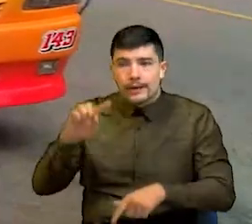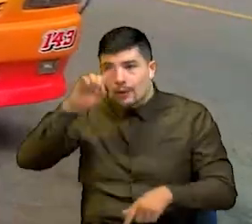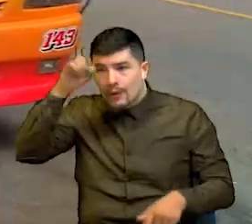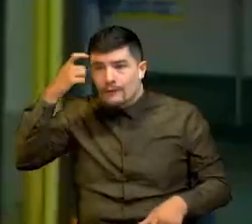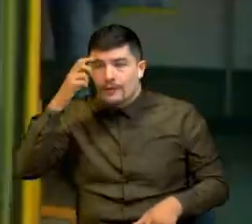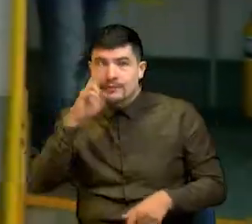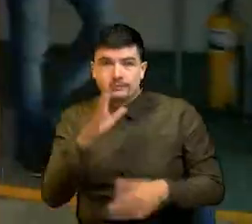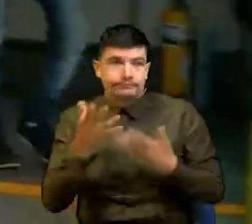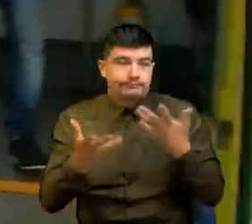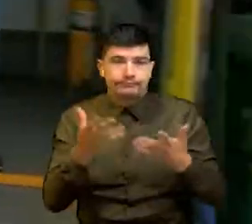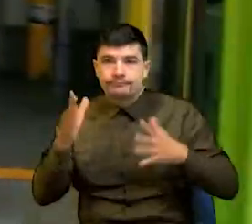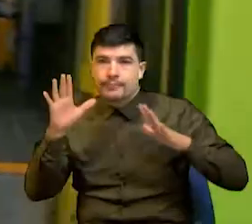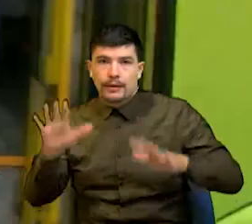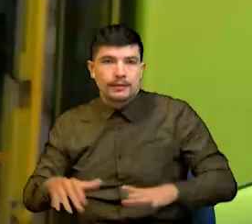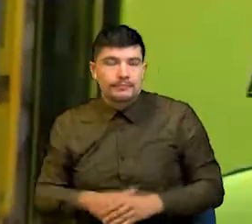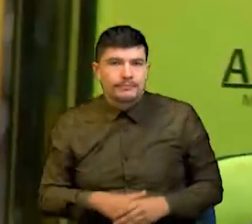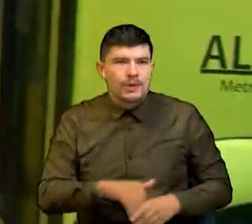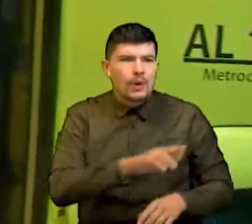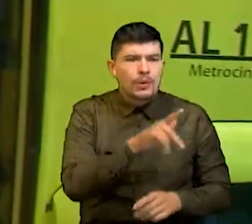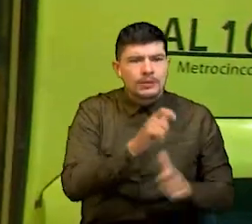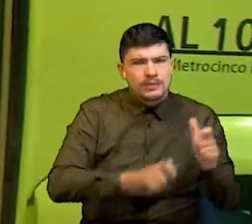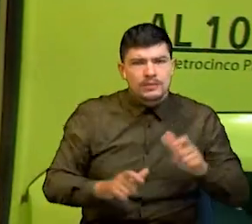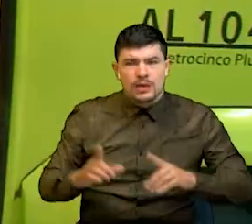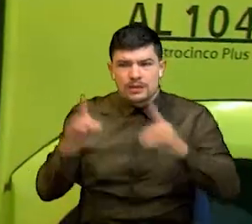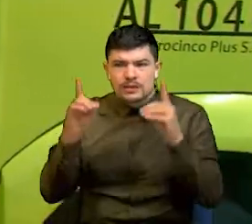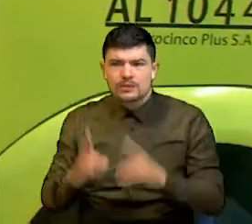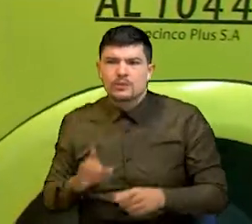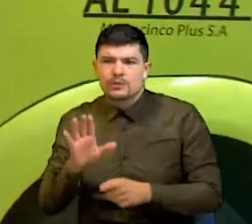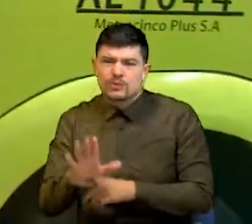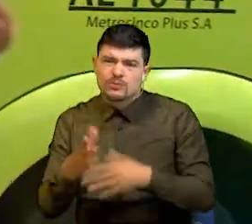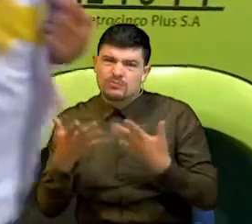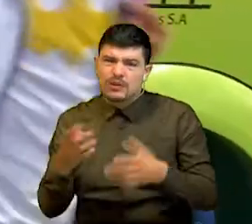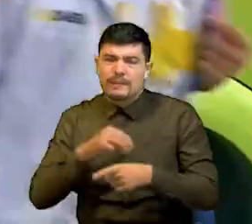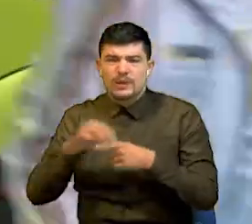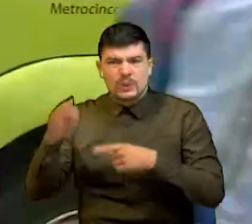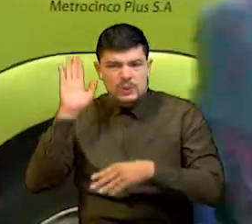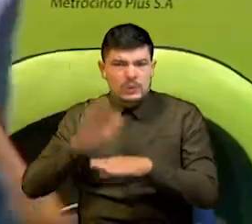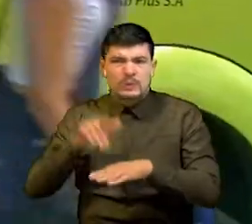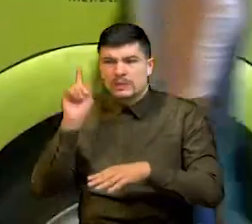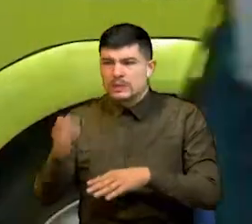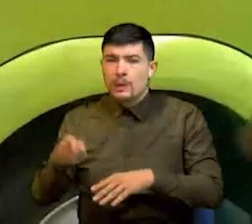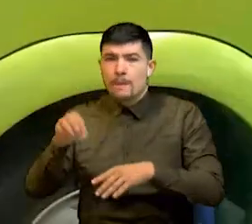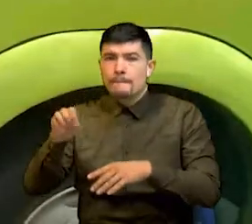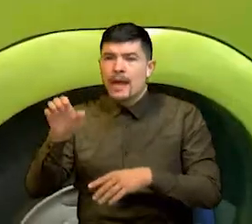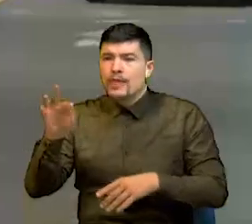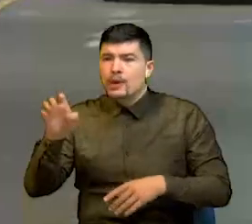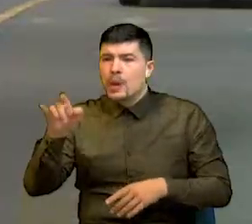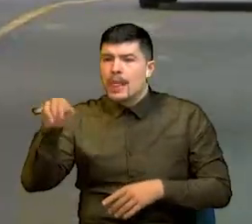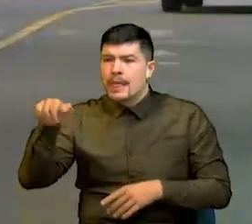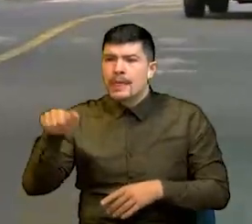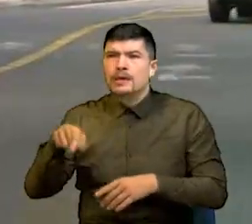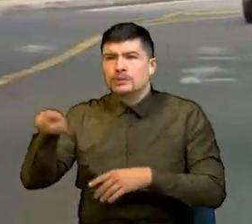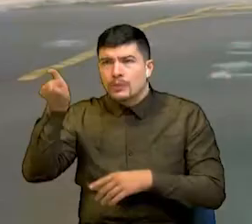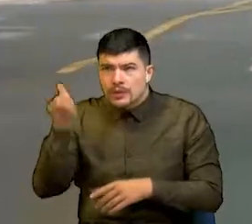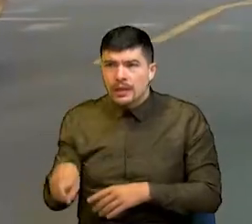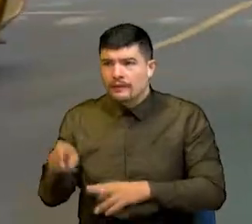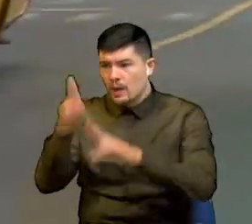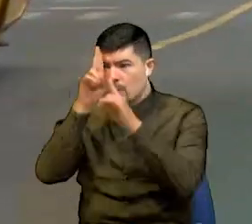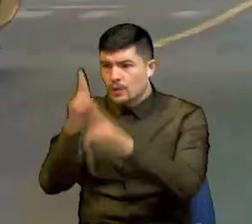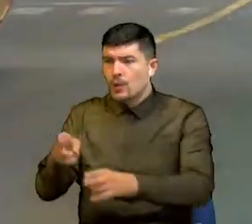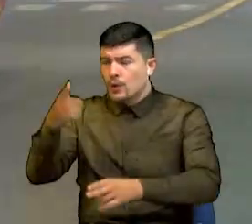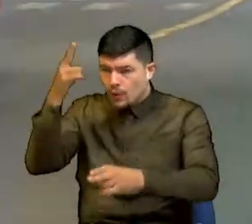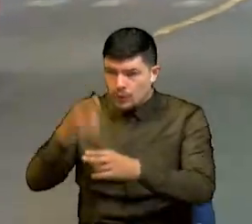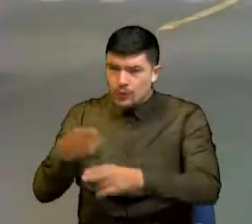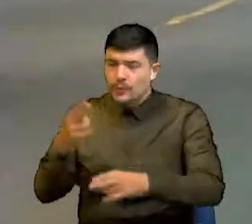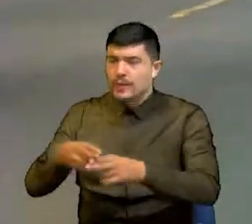regados otros han decidido echarle la culpa a micro línea que como su nombre lo dice debe hacer honor al nombre